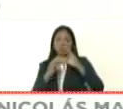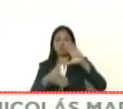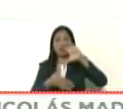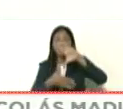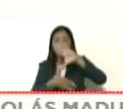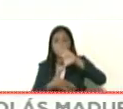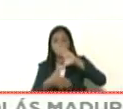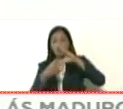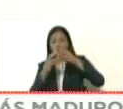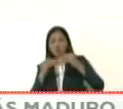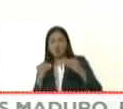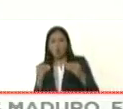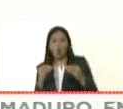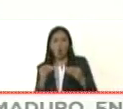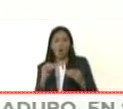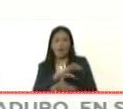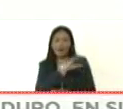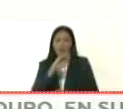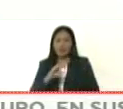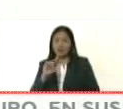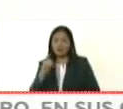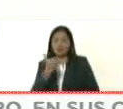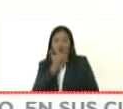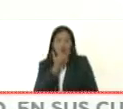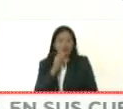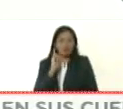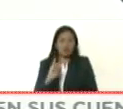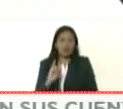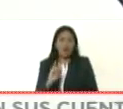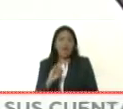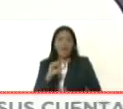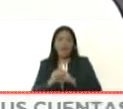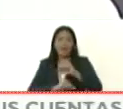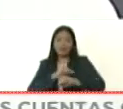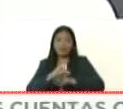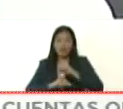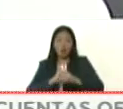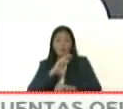desestabilizar el Caribe. Un grave error. Ya estamos en el siglo XXI,